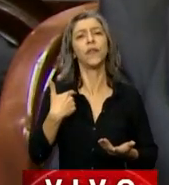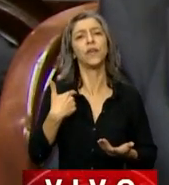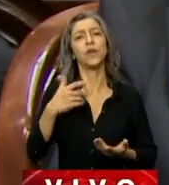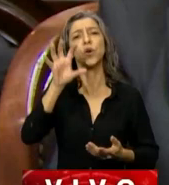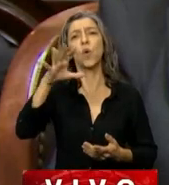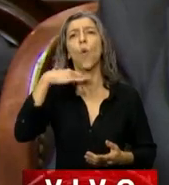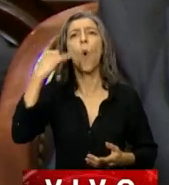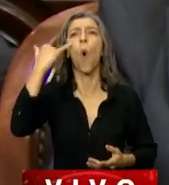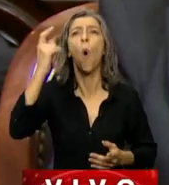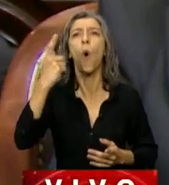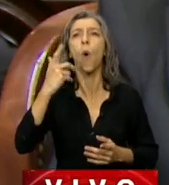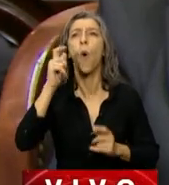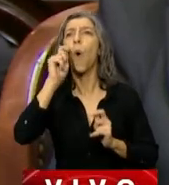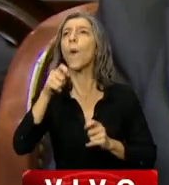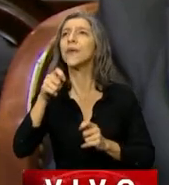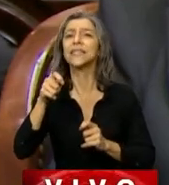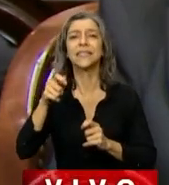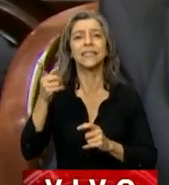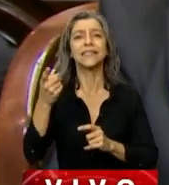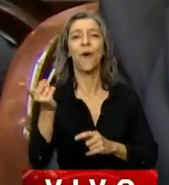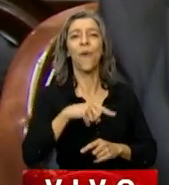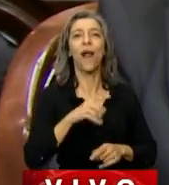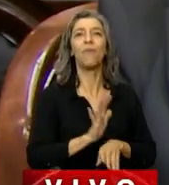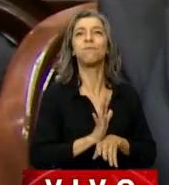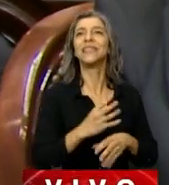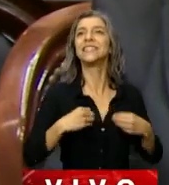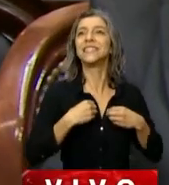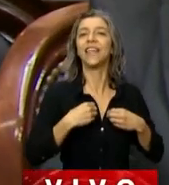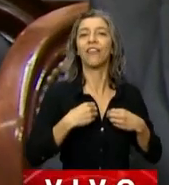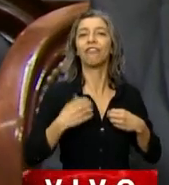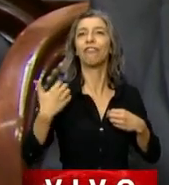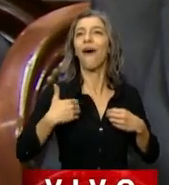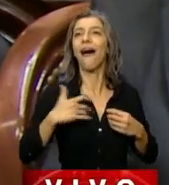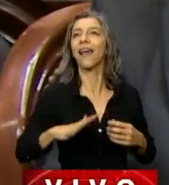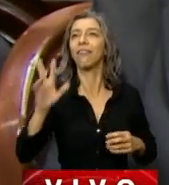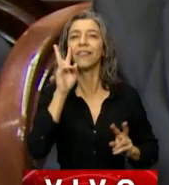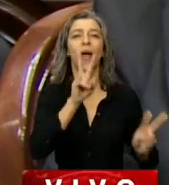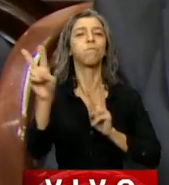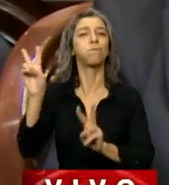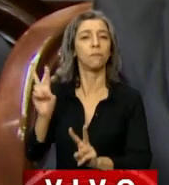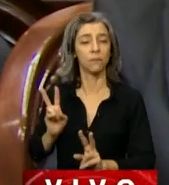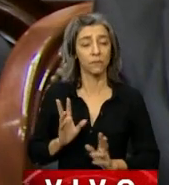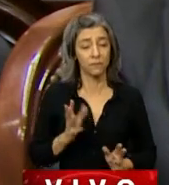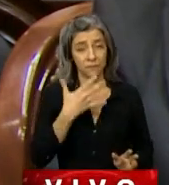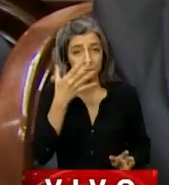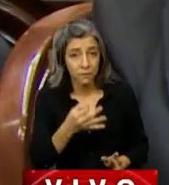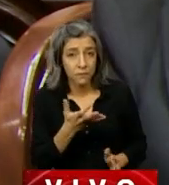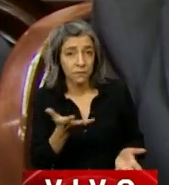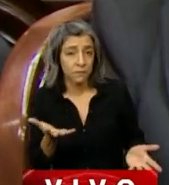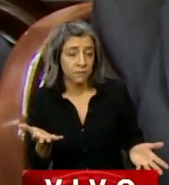a la Argentina. Ese es el concepto que muchos de los que hoy están acompañando, y fundamentalmente el presidente, lo que